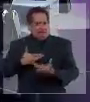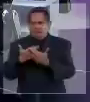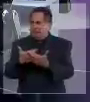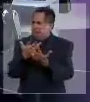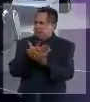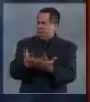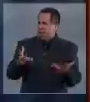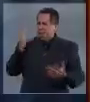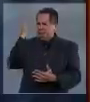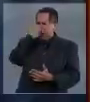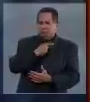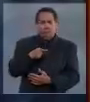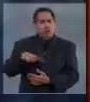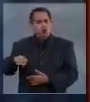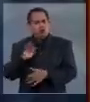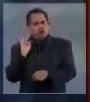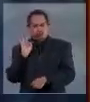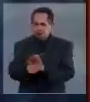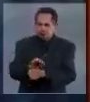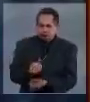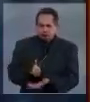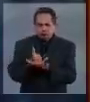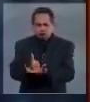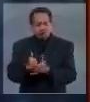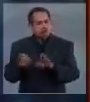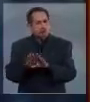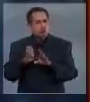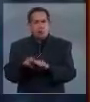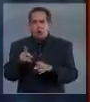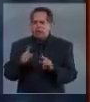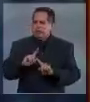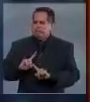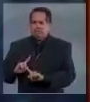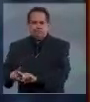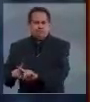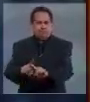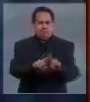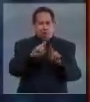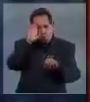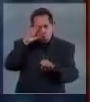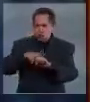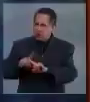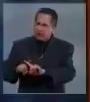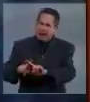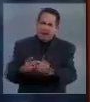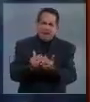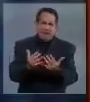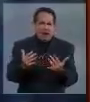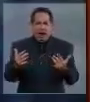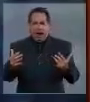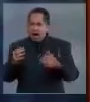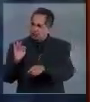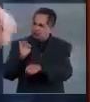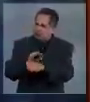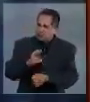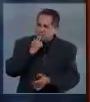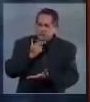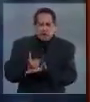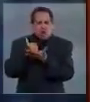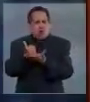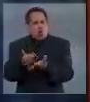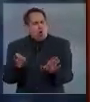tiene usted para garantizar que se preserve la diversidad cultural y al mismo tiempo conservemos el medio ambiente?